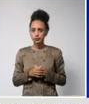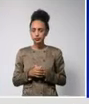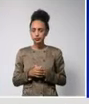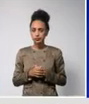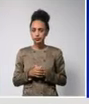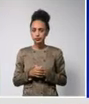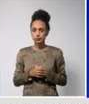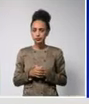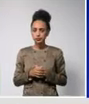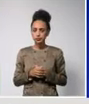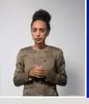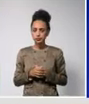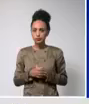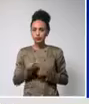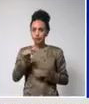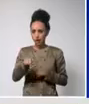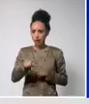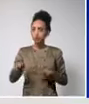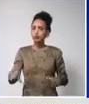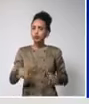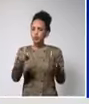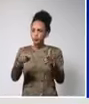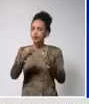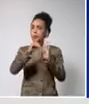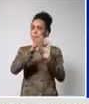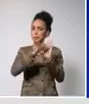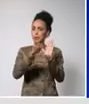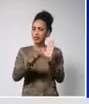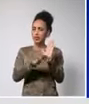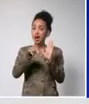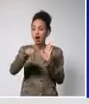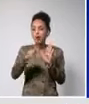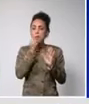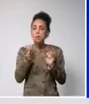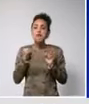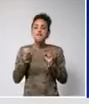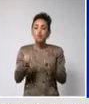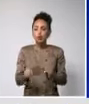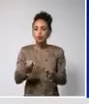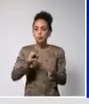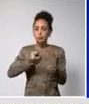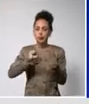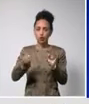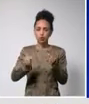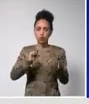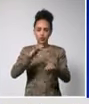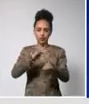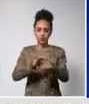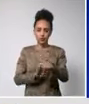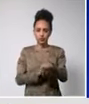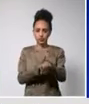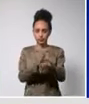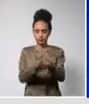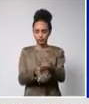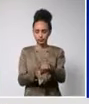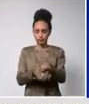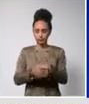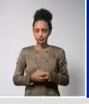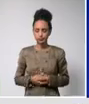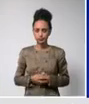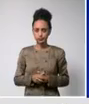ellos están adoptando todavía medidas más rigurosas para que no se produzca un